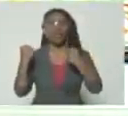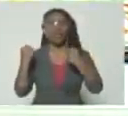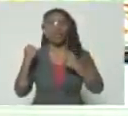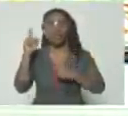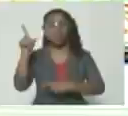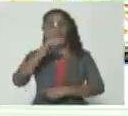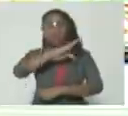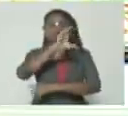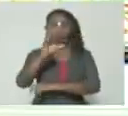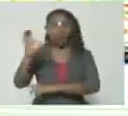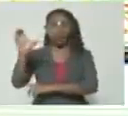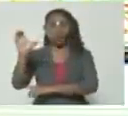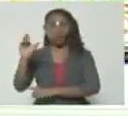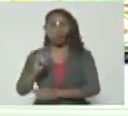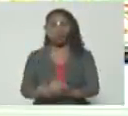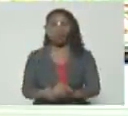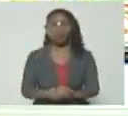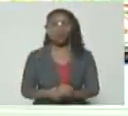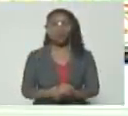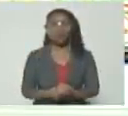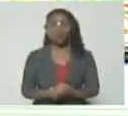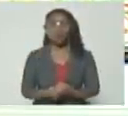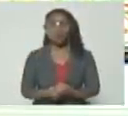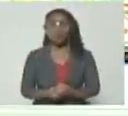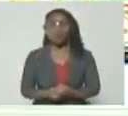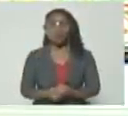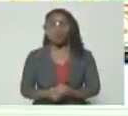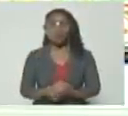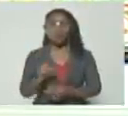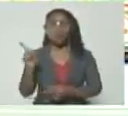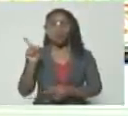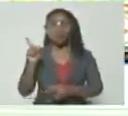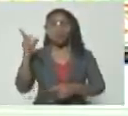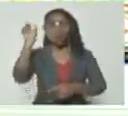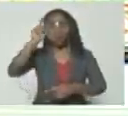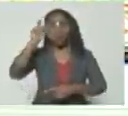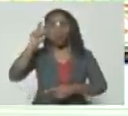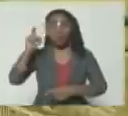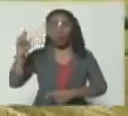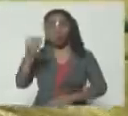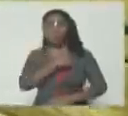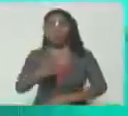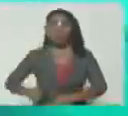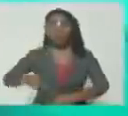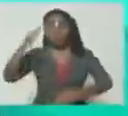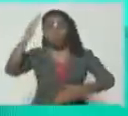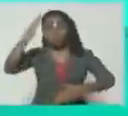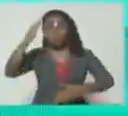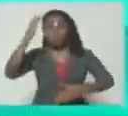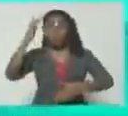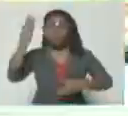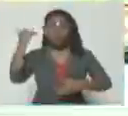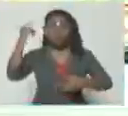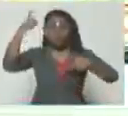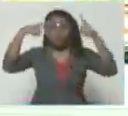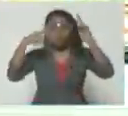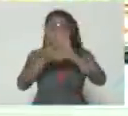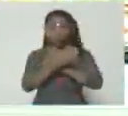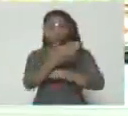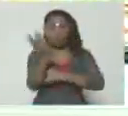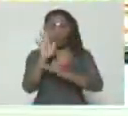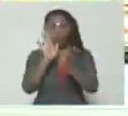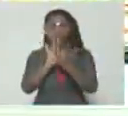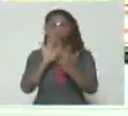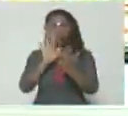los Caribes. Ana Karina Rote, Papaoto, Toto, Mantoro, que nos enseñó nuestro comandante Hugo Chávez. Bueno, fíjense ustedes, vamos a hacer un